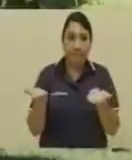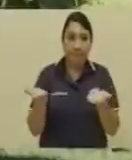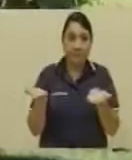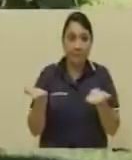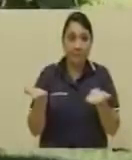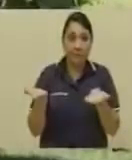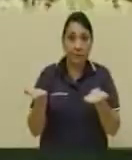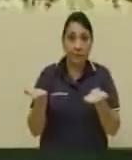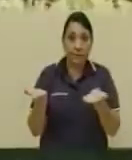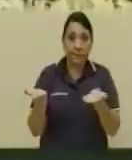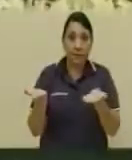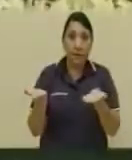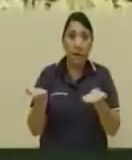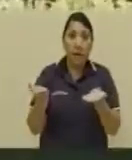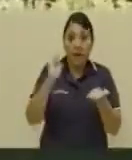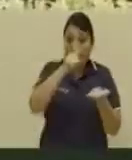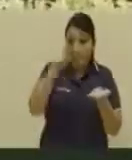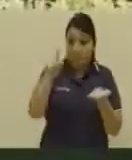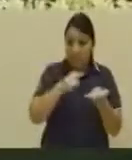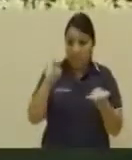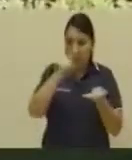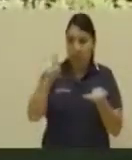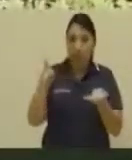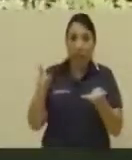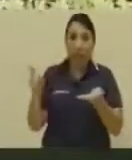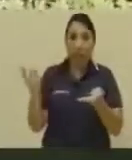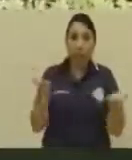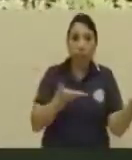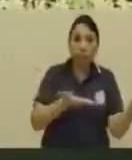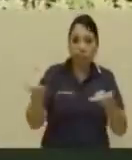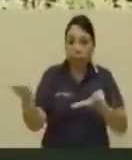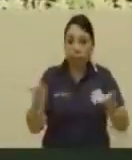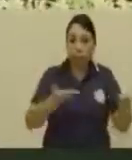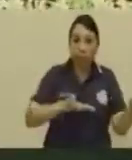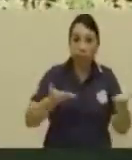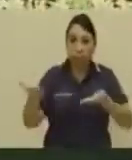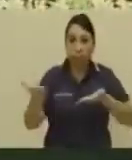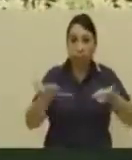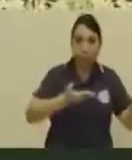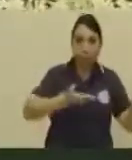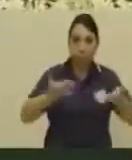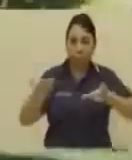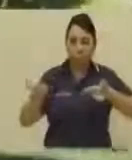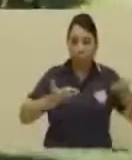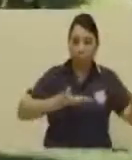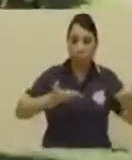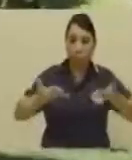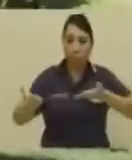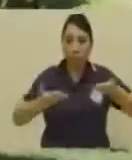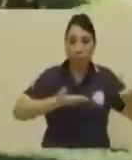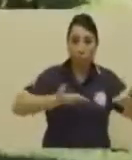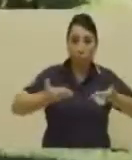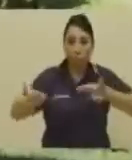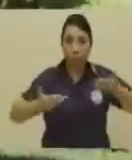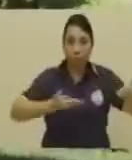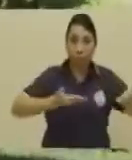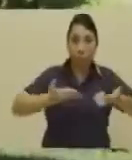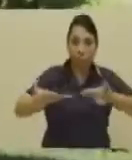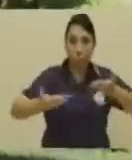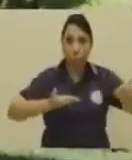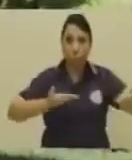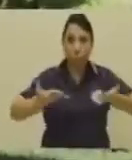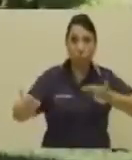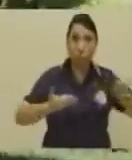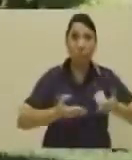viendo hacia el cielo y va a ser un zigzag o una adentro y otra afuera para hacer el movimiento de